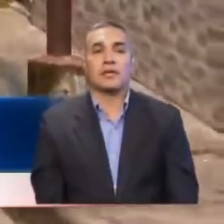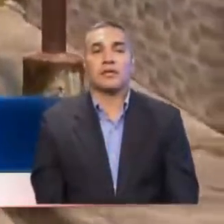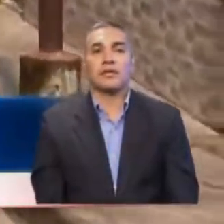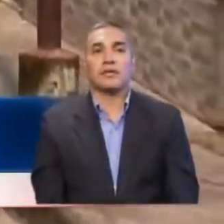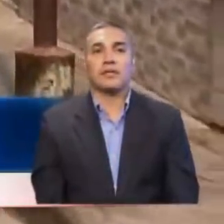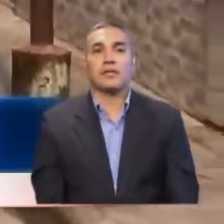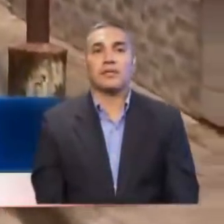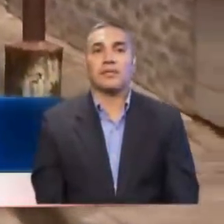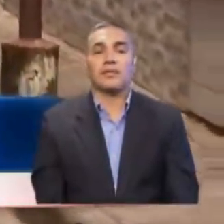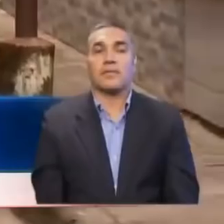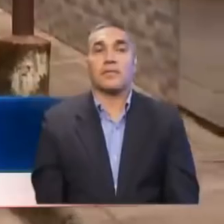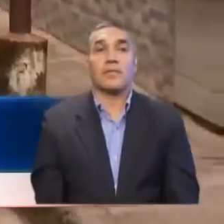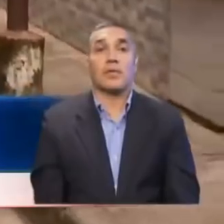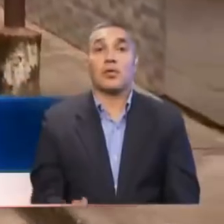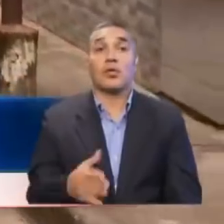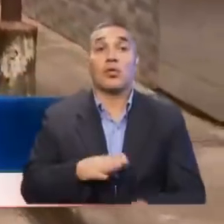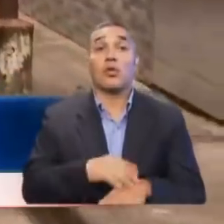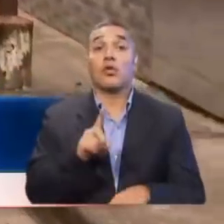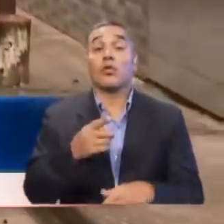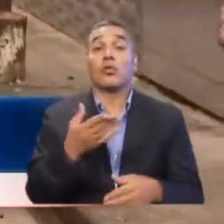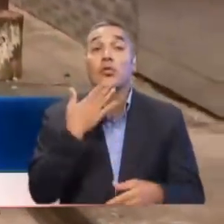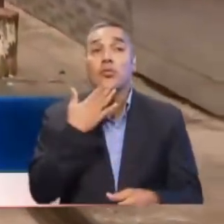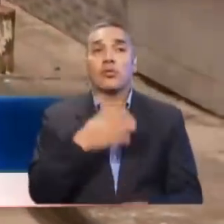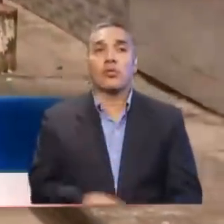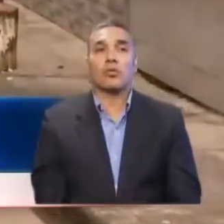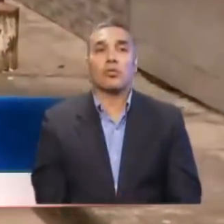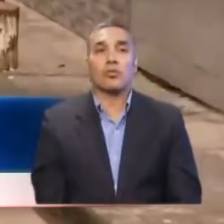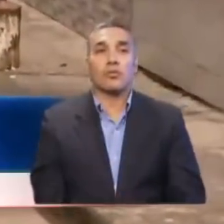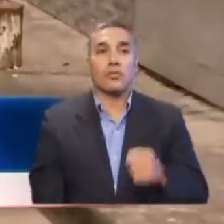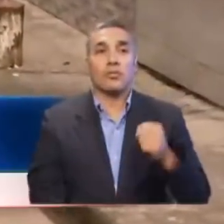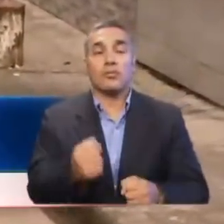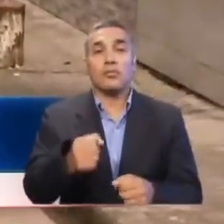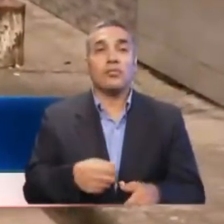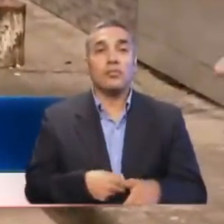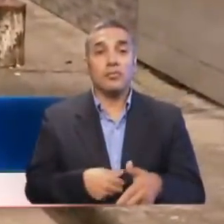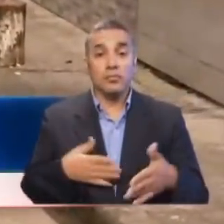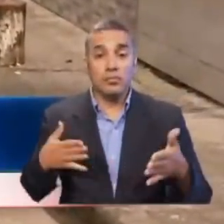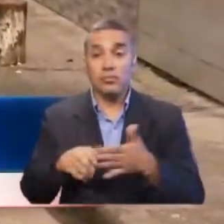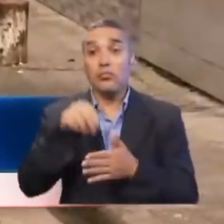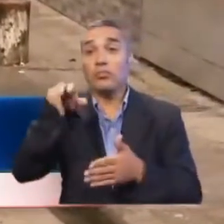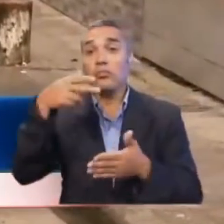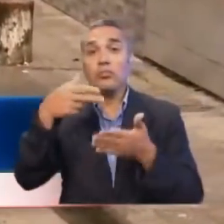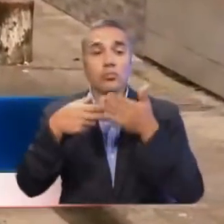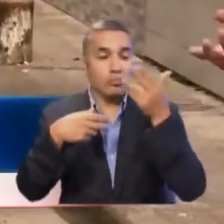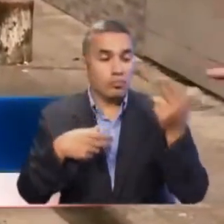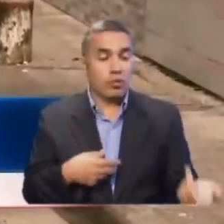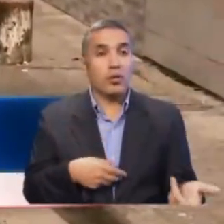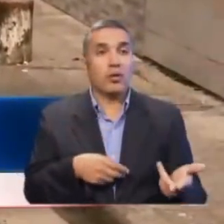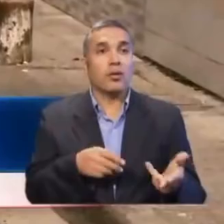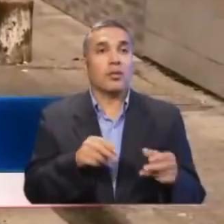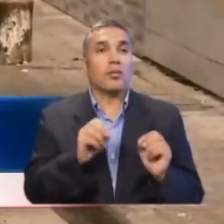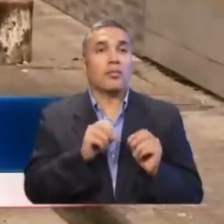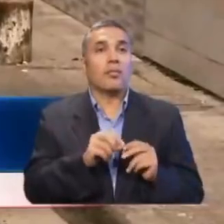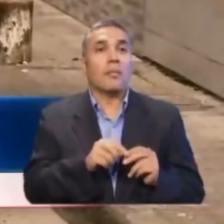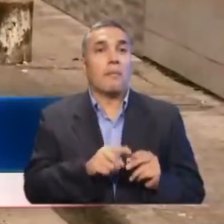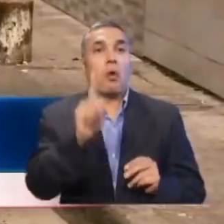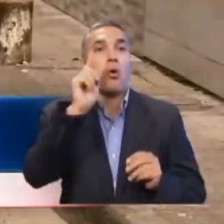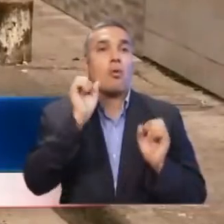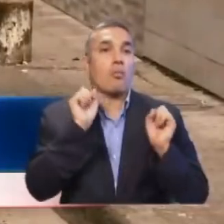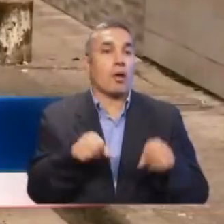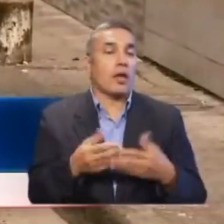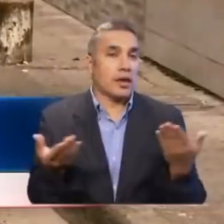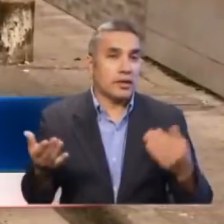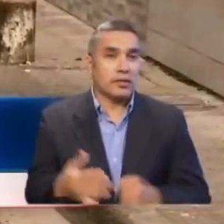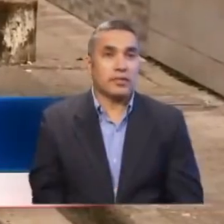pudo producir debido al impacto que tuvo se desplazó el arma a un otro lado y el monto que cayó se pudo extraer el tambor del revólver